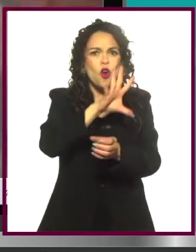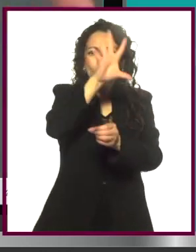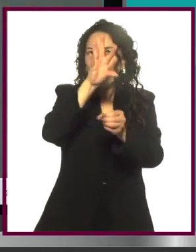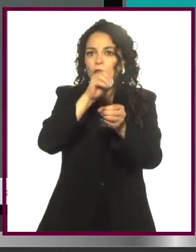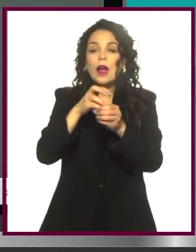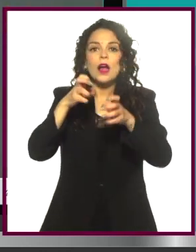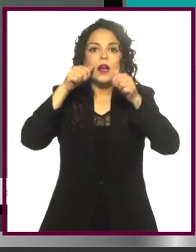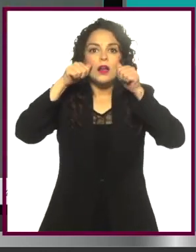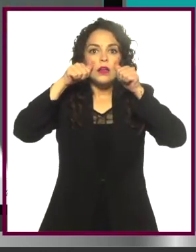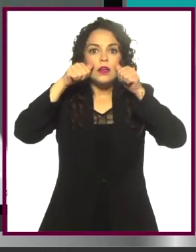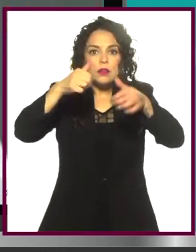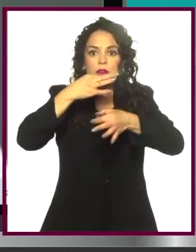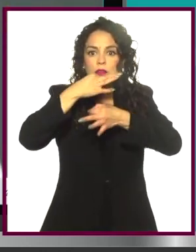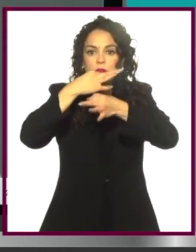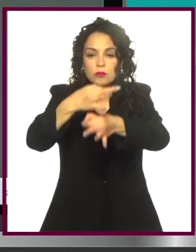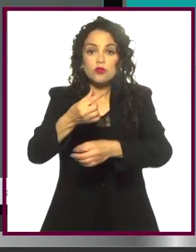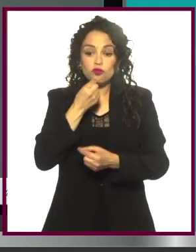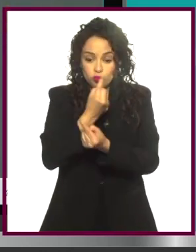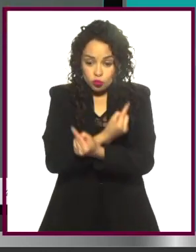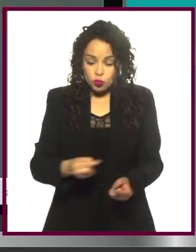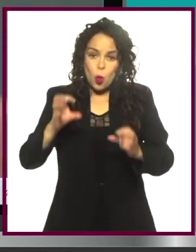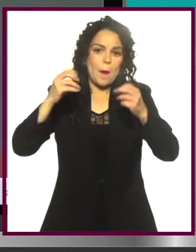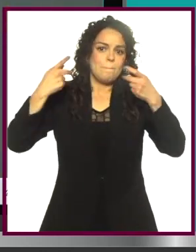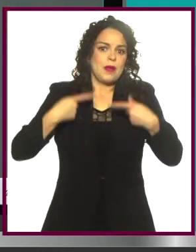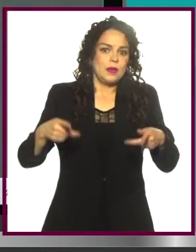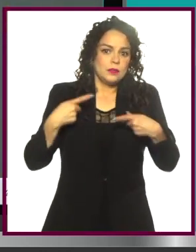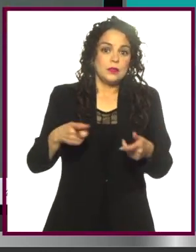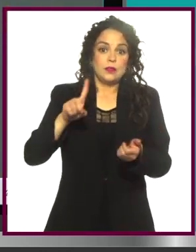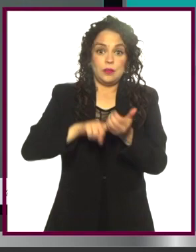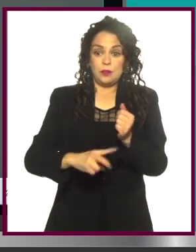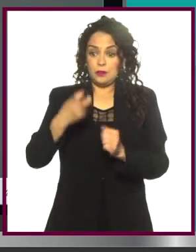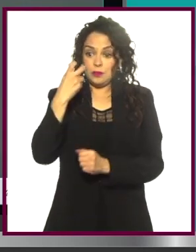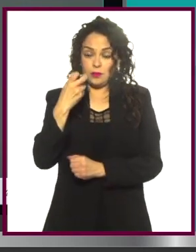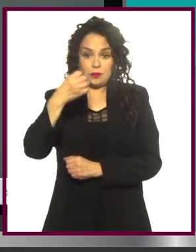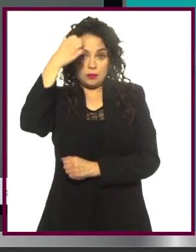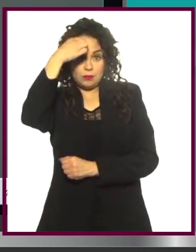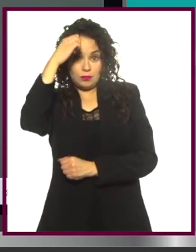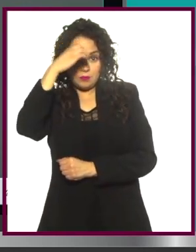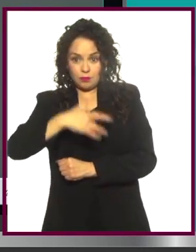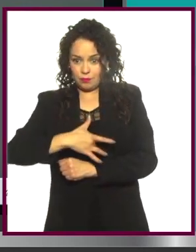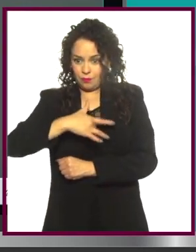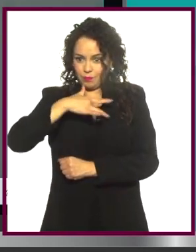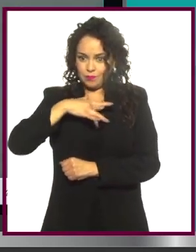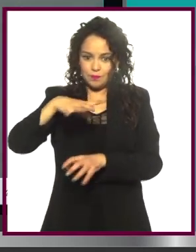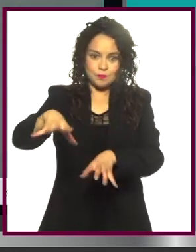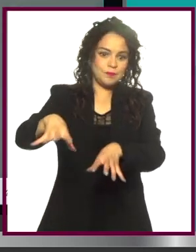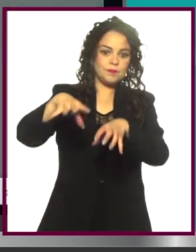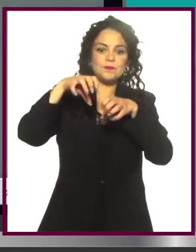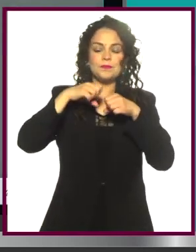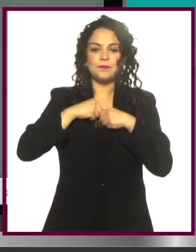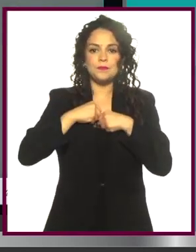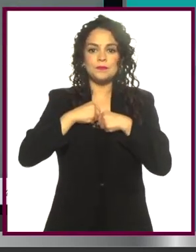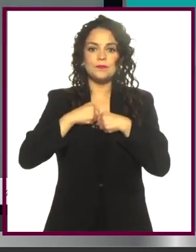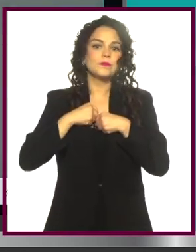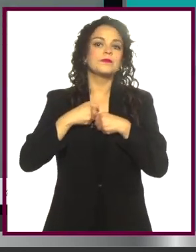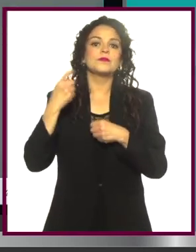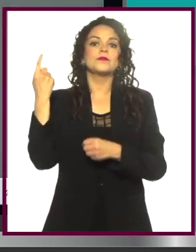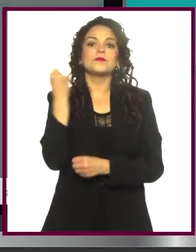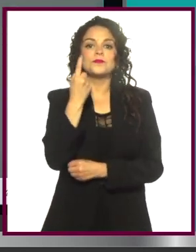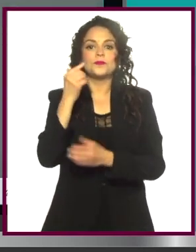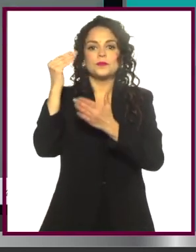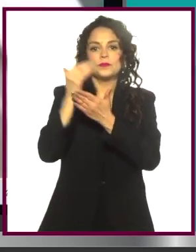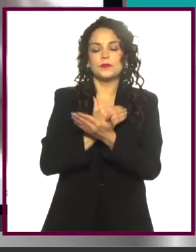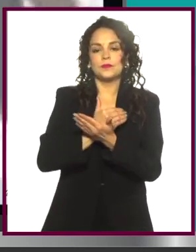niño o a la persona en términos generales y que le hace tener una experiencia más que el mensaje mismo que le están